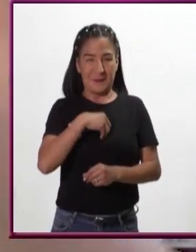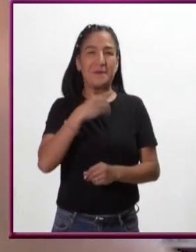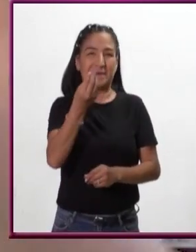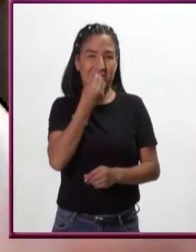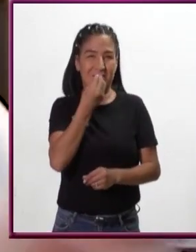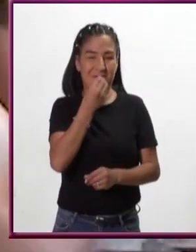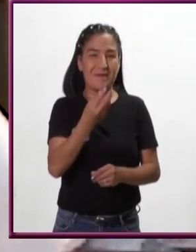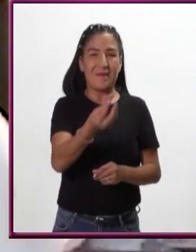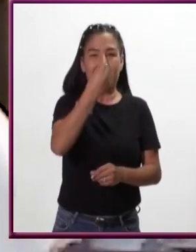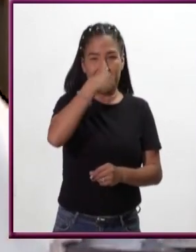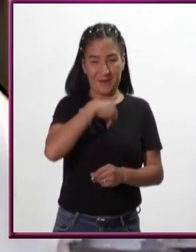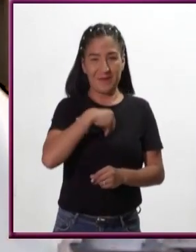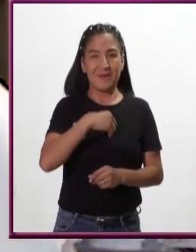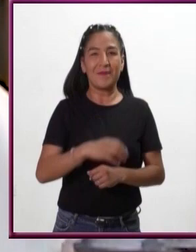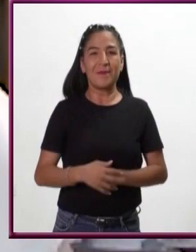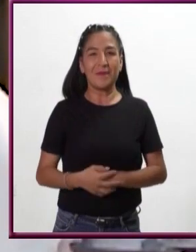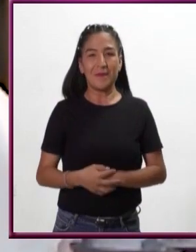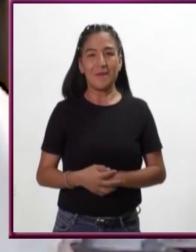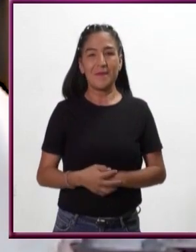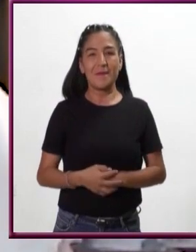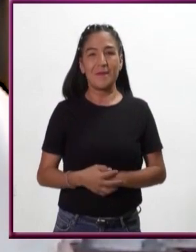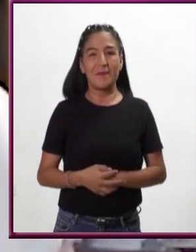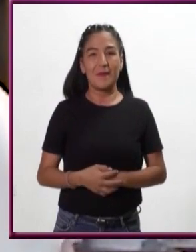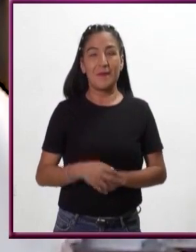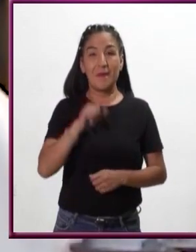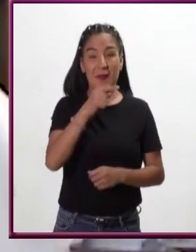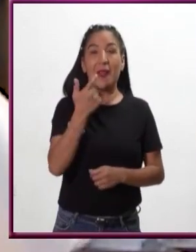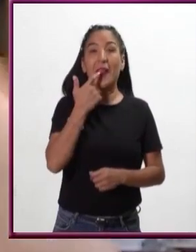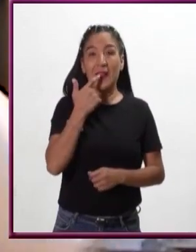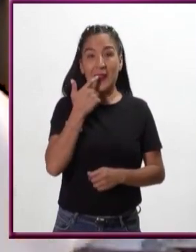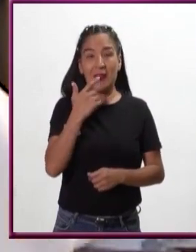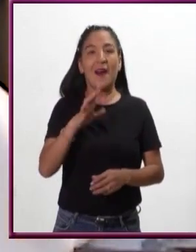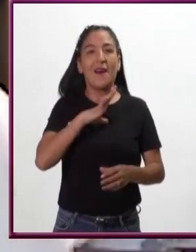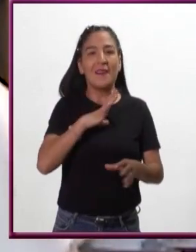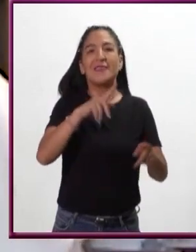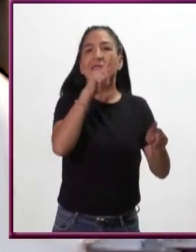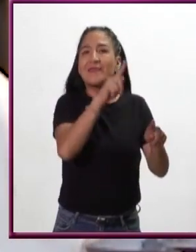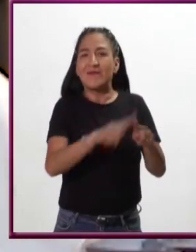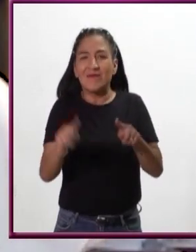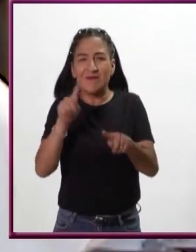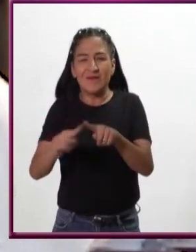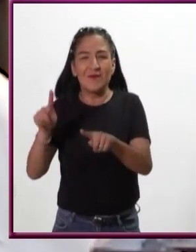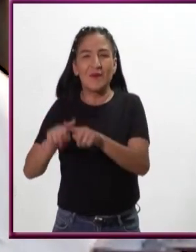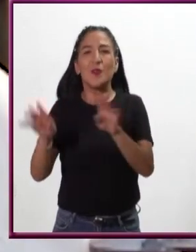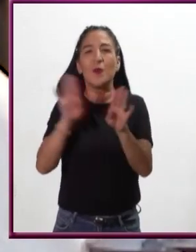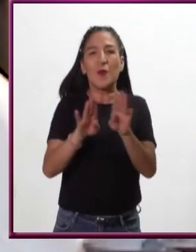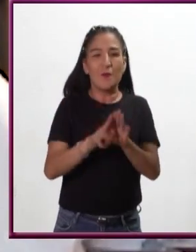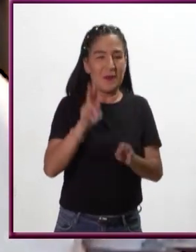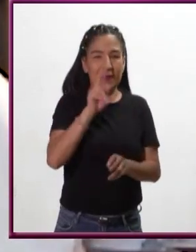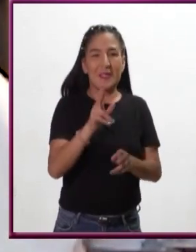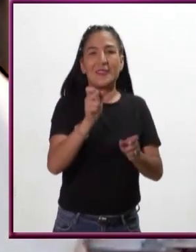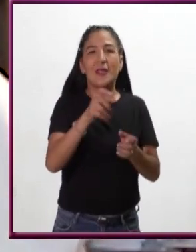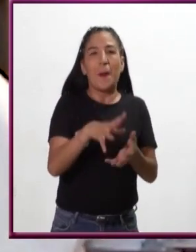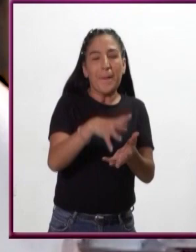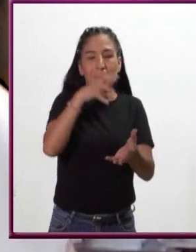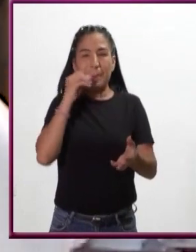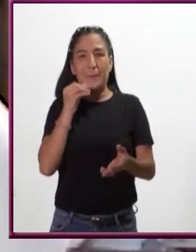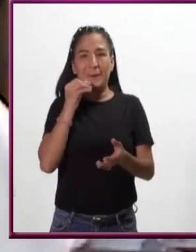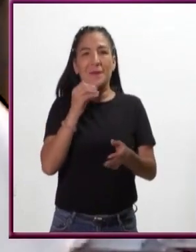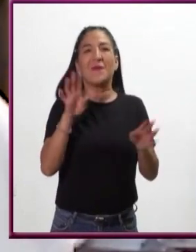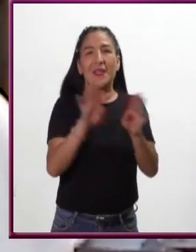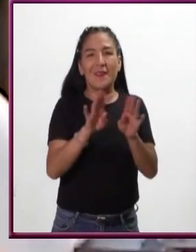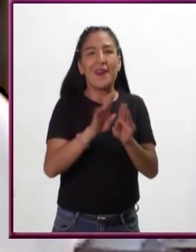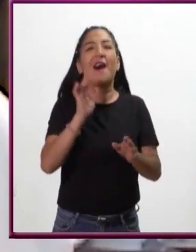algún alimento a la boca, en la lengua tenemos una gran cantidad de receptores que se